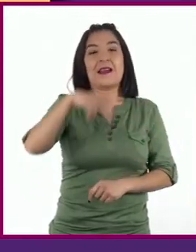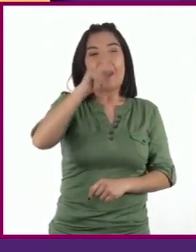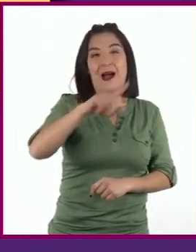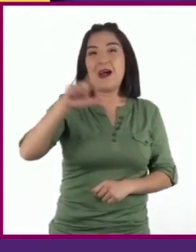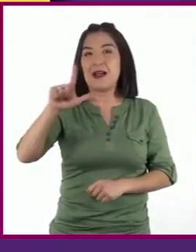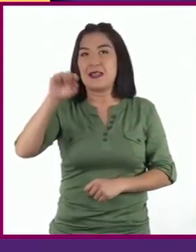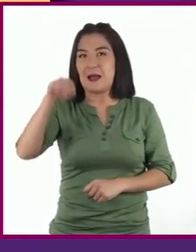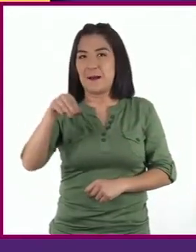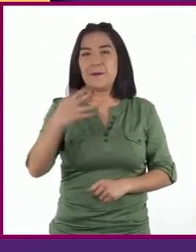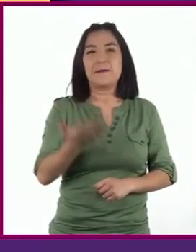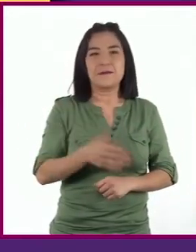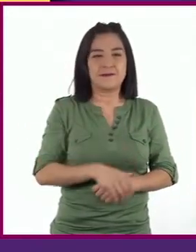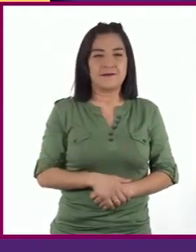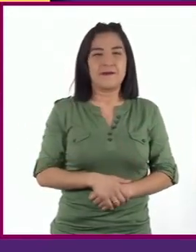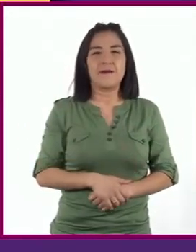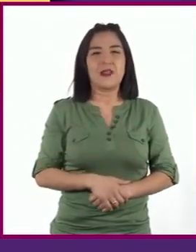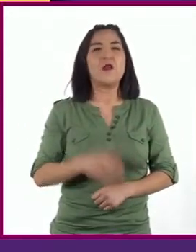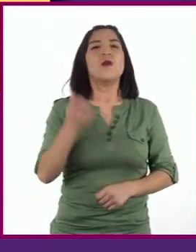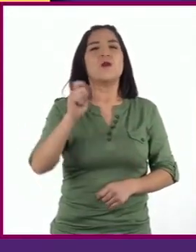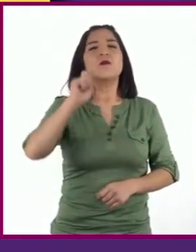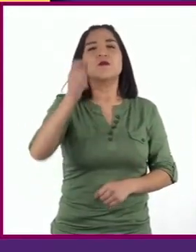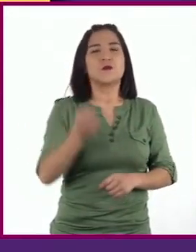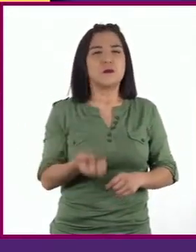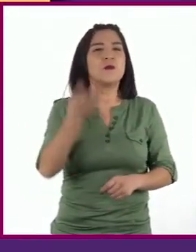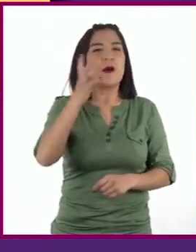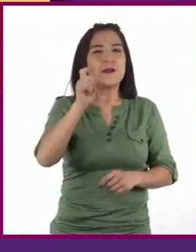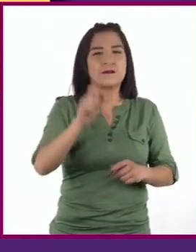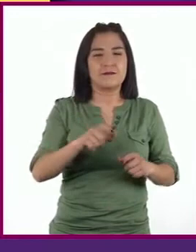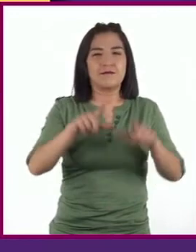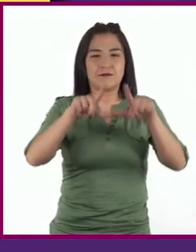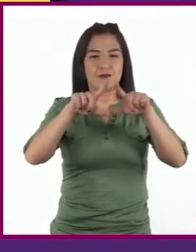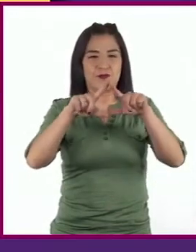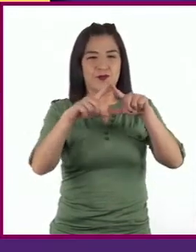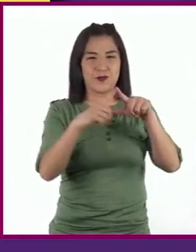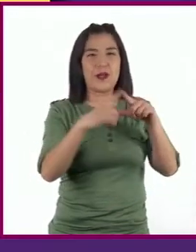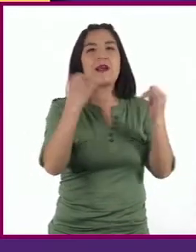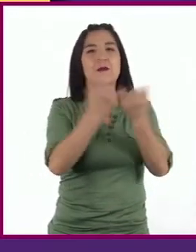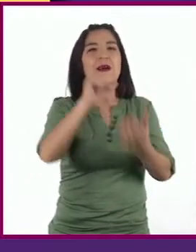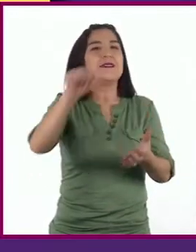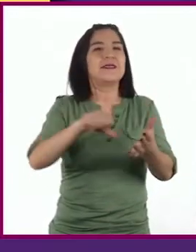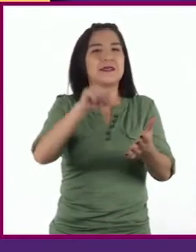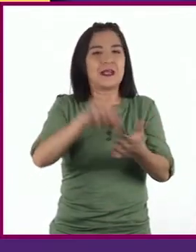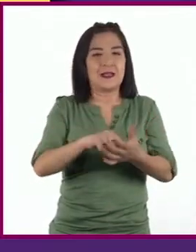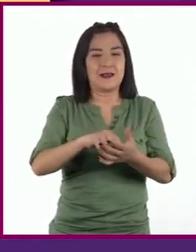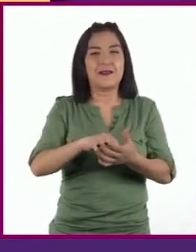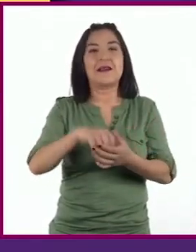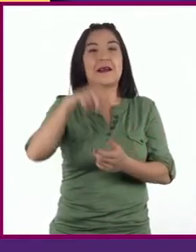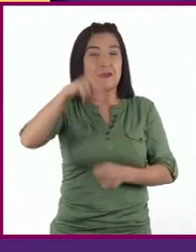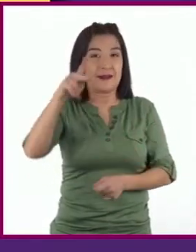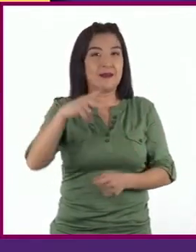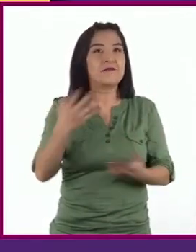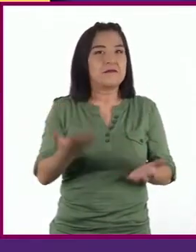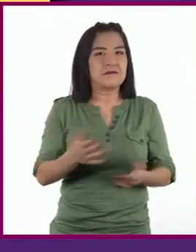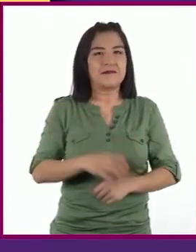KLM? ¿Cuál sería el sentido si se toma como centro al vértice K?